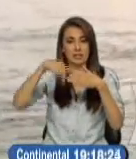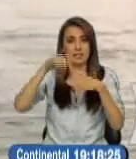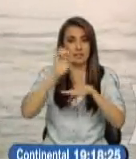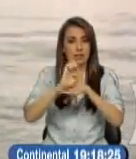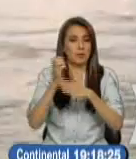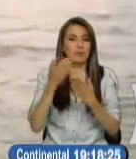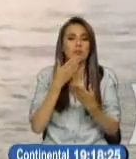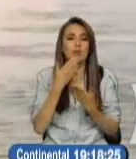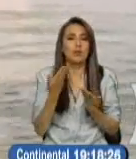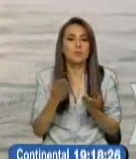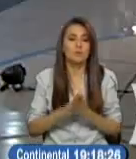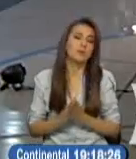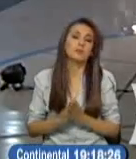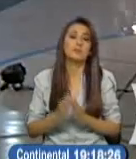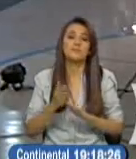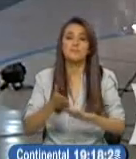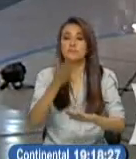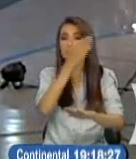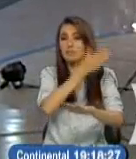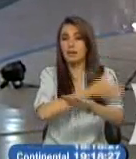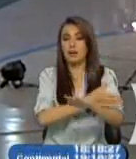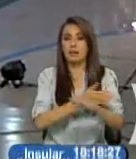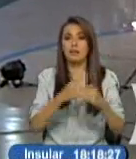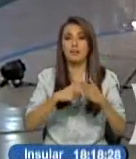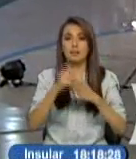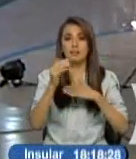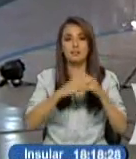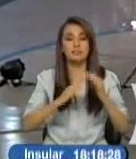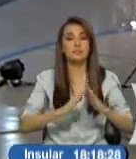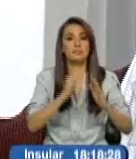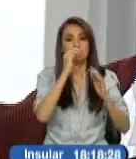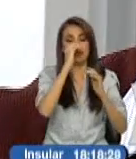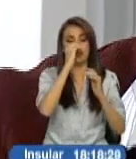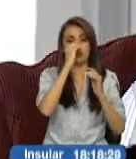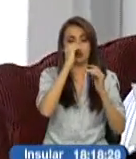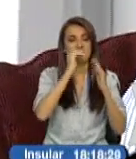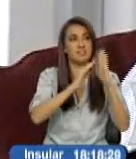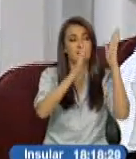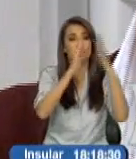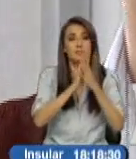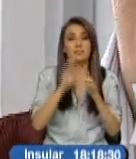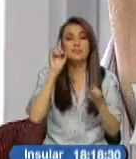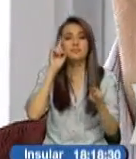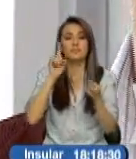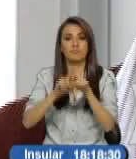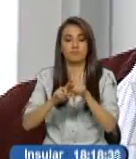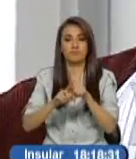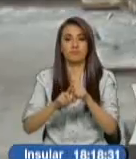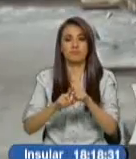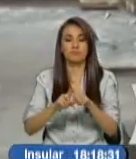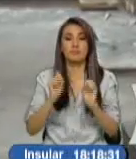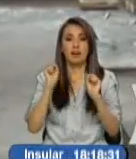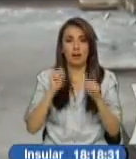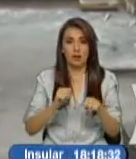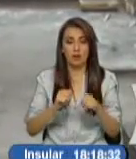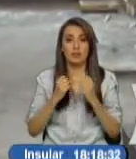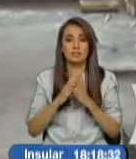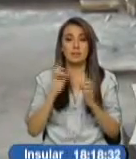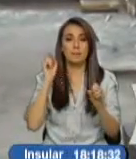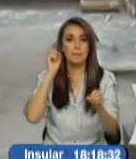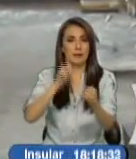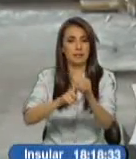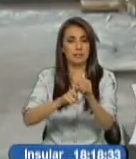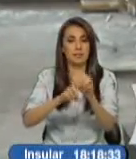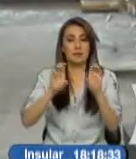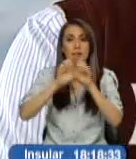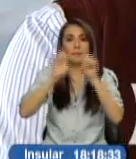inversión destinada en años atrás a infraestructura y sectores estratégicos. En eso coincide Fernando Buendía, quien considera que ahora se requiere de la participación de